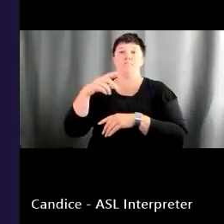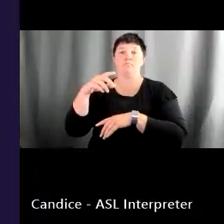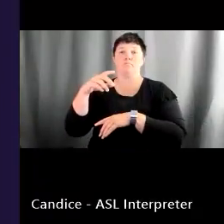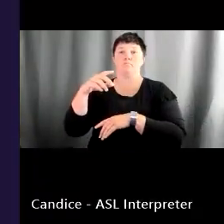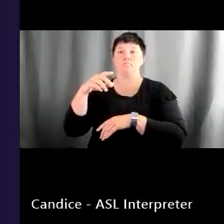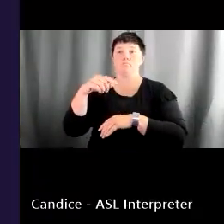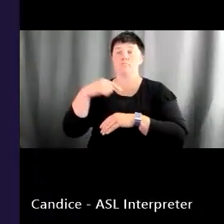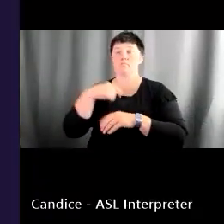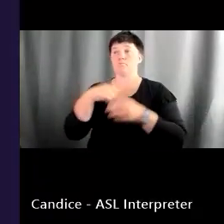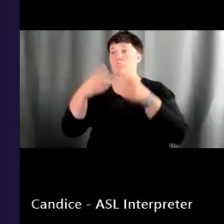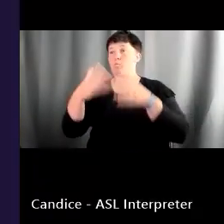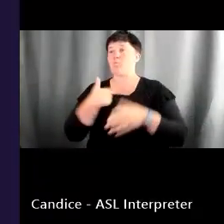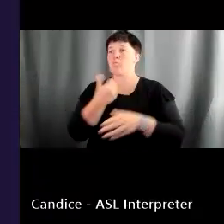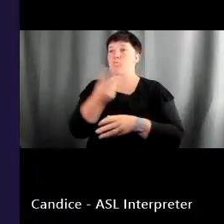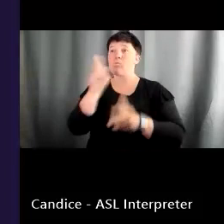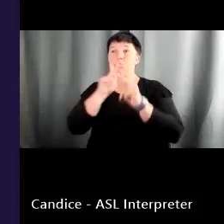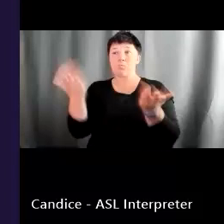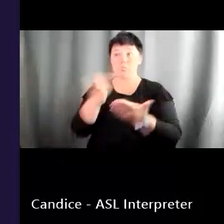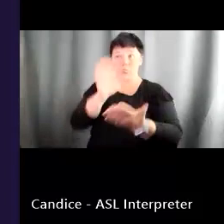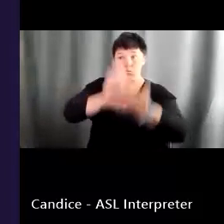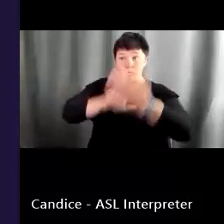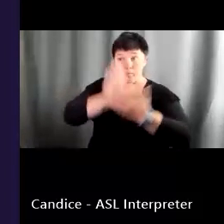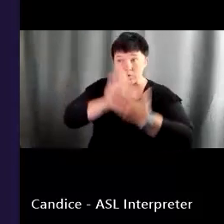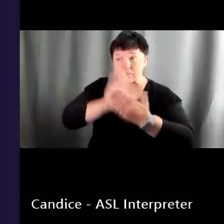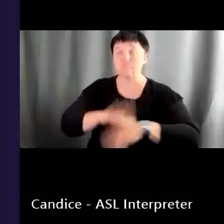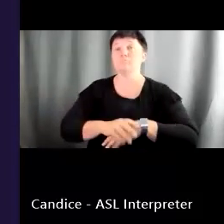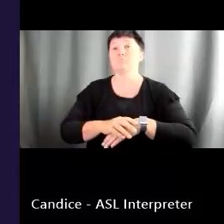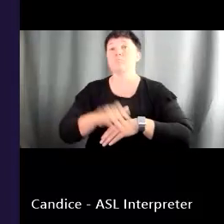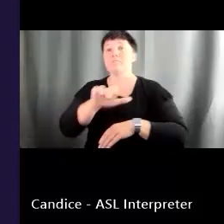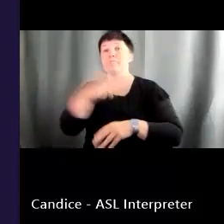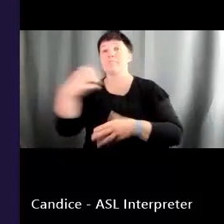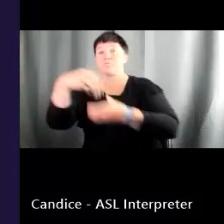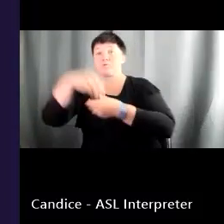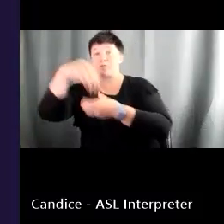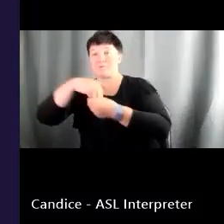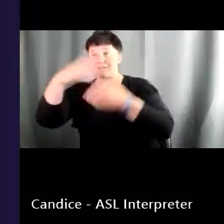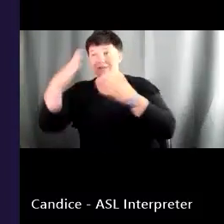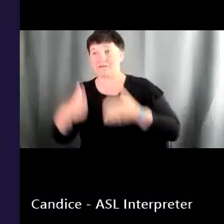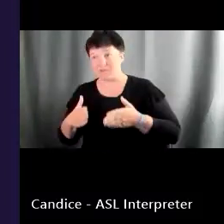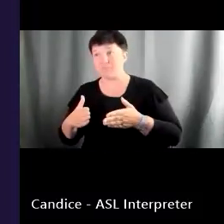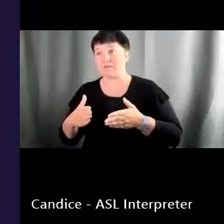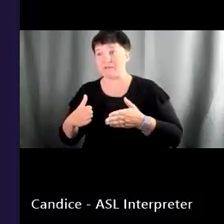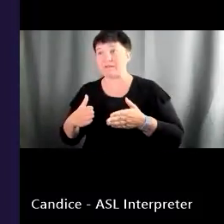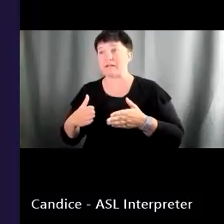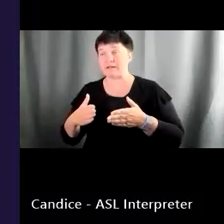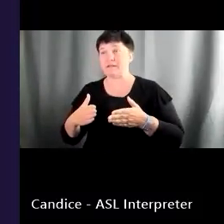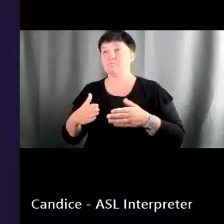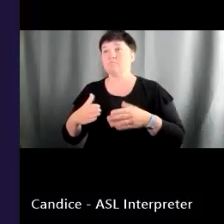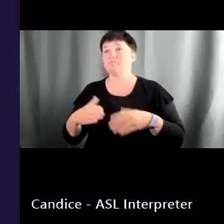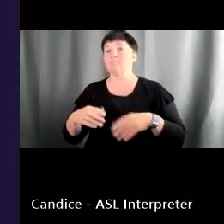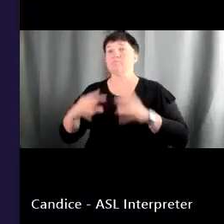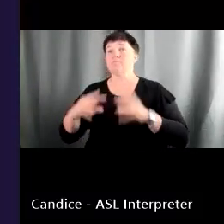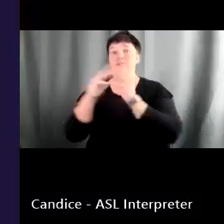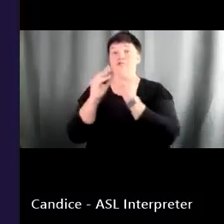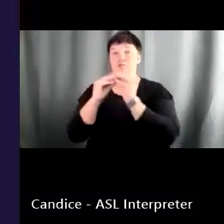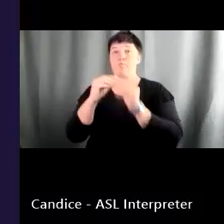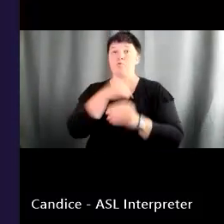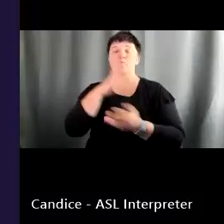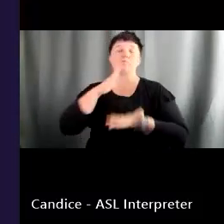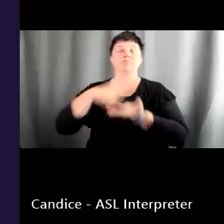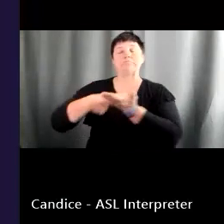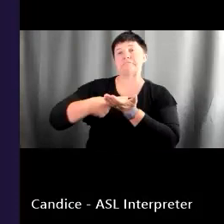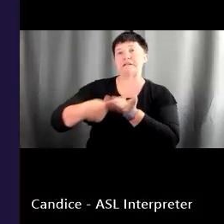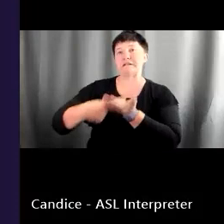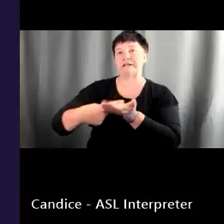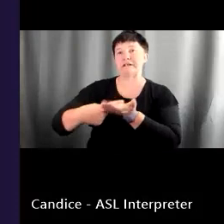del USDA. Contamos con la presencia de algunos compañeros y otros participantes de manera virtual. En este seminario vamos a discutir